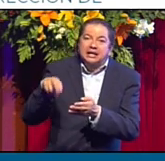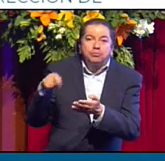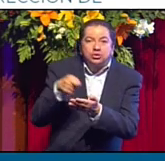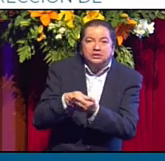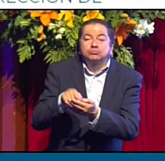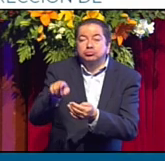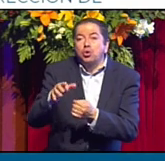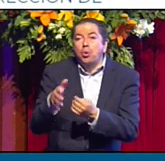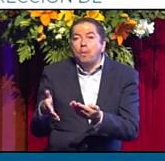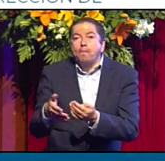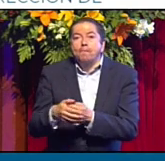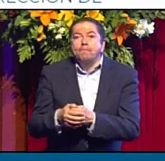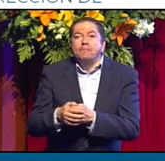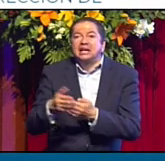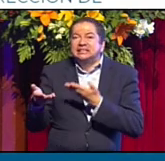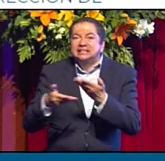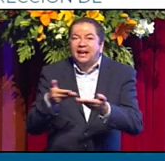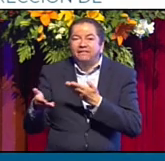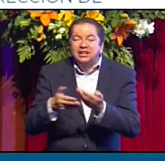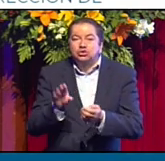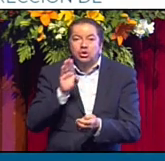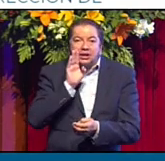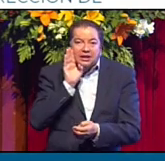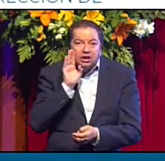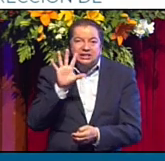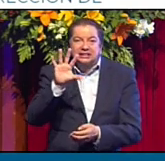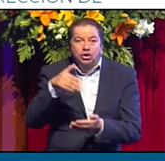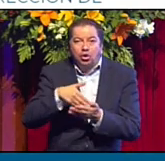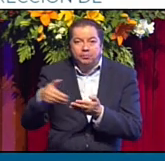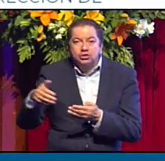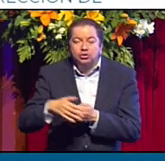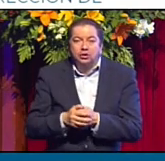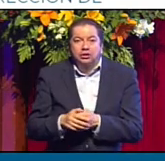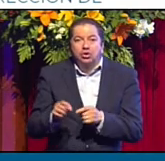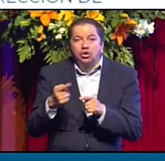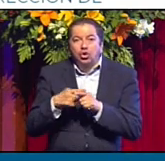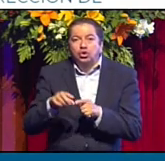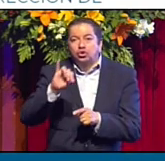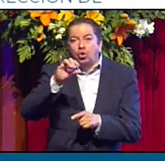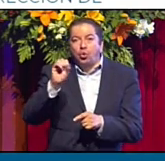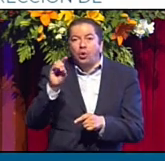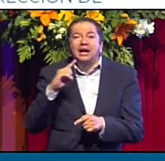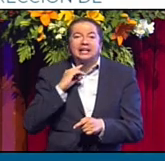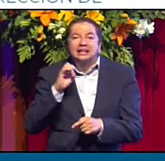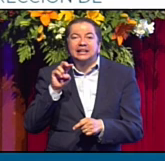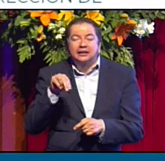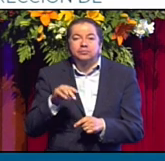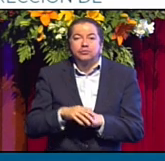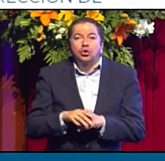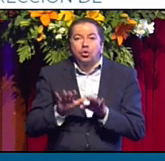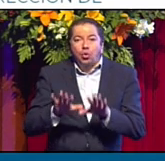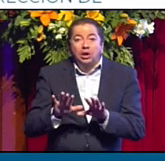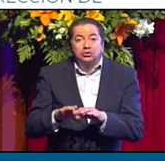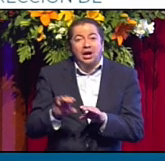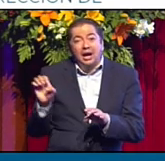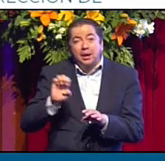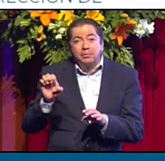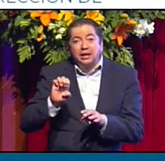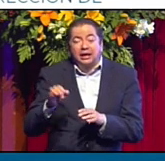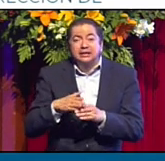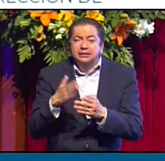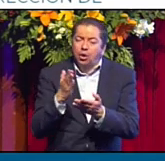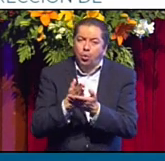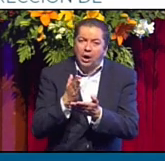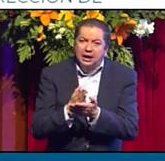también en el colegio Joaquín Vicuña por 5 millones y fracción. Sigamos con Joaquín Vicuña. Conservación por emergencia del